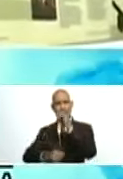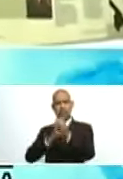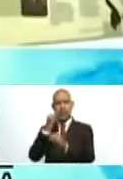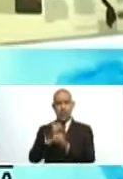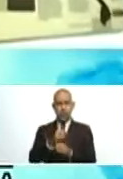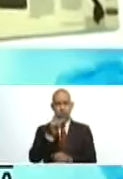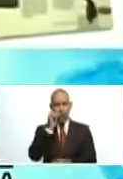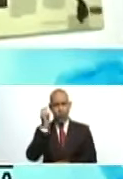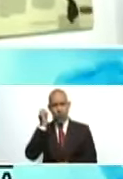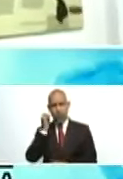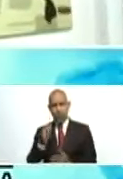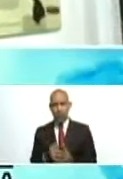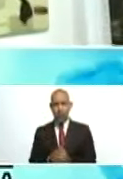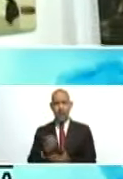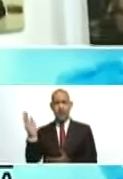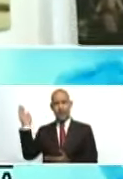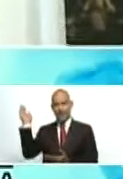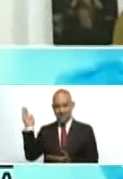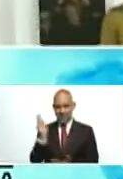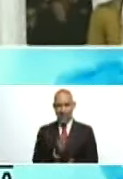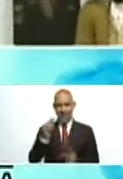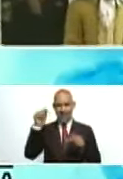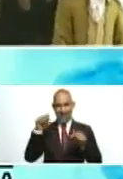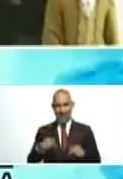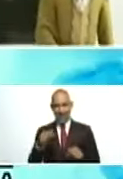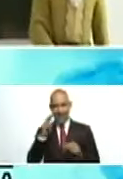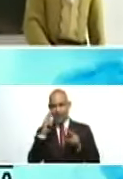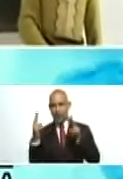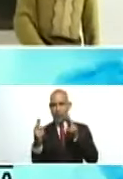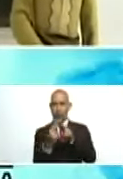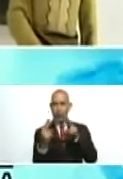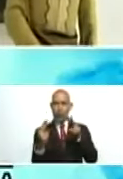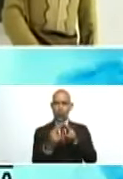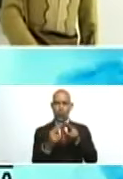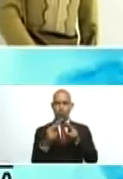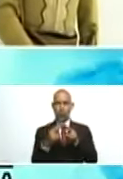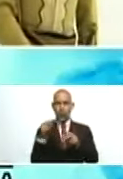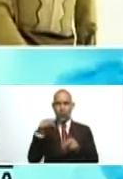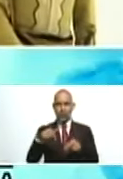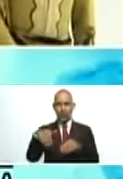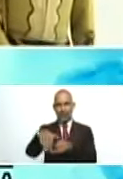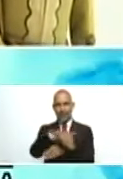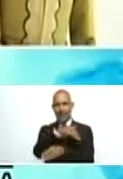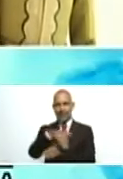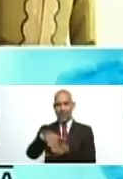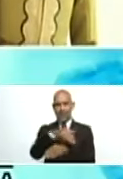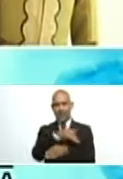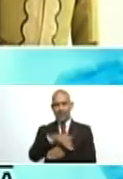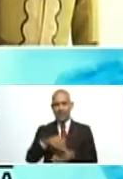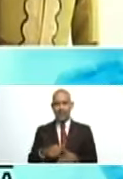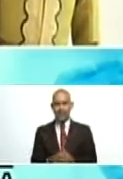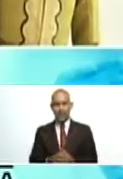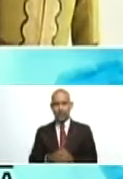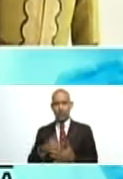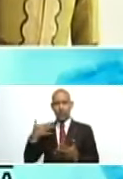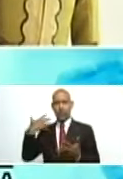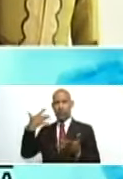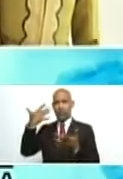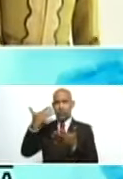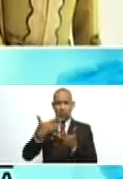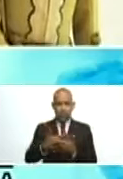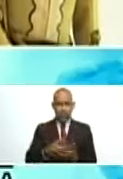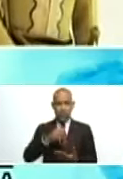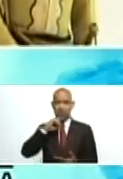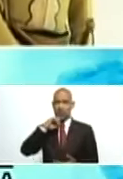internacionales, que se vengan a conocer aquí, en esta cuadra, que sobrevivió a la vorágine